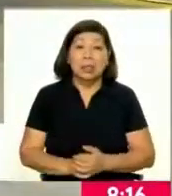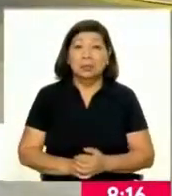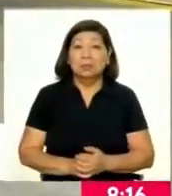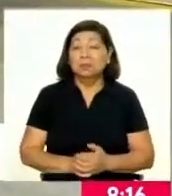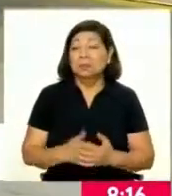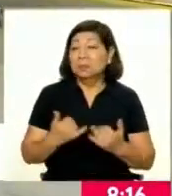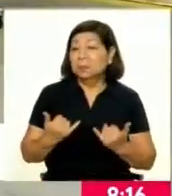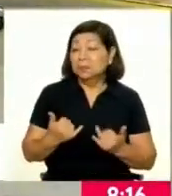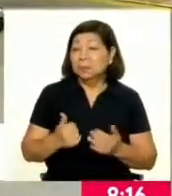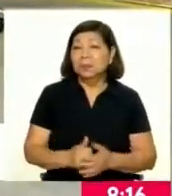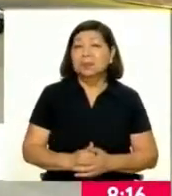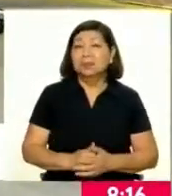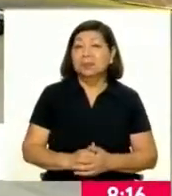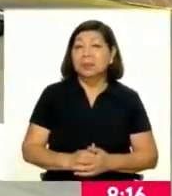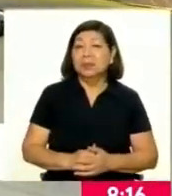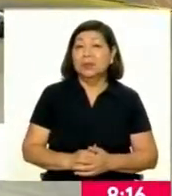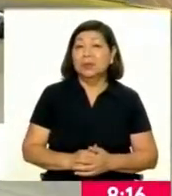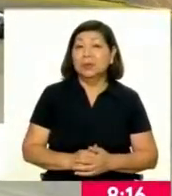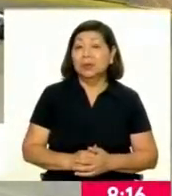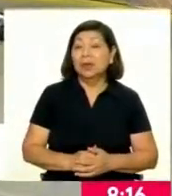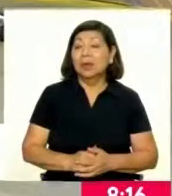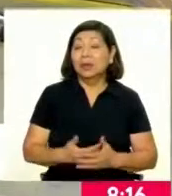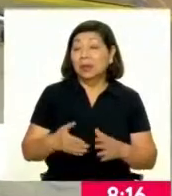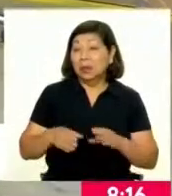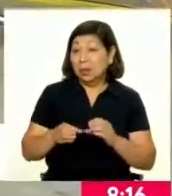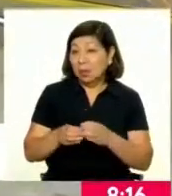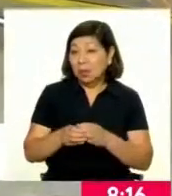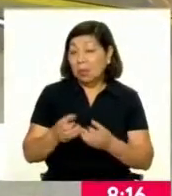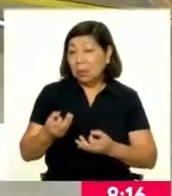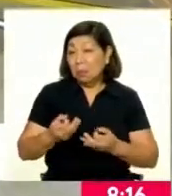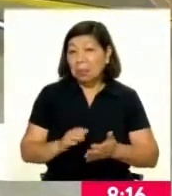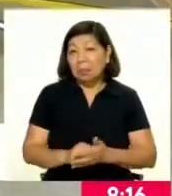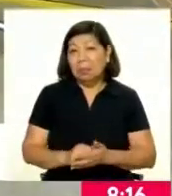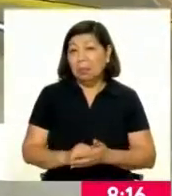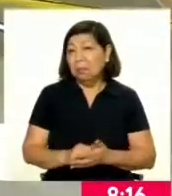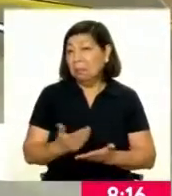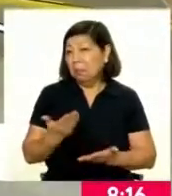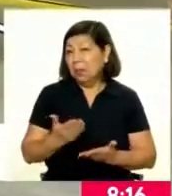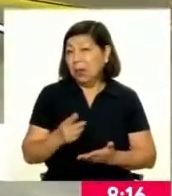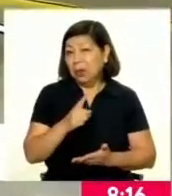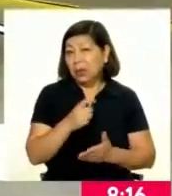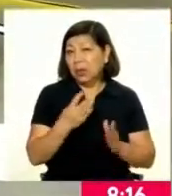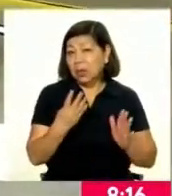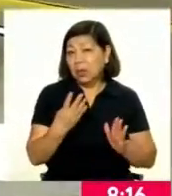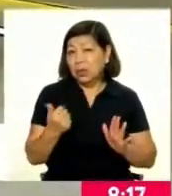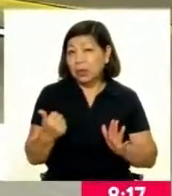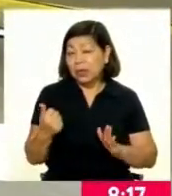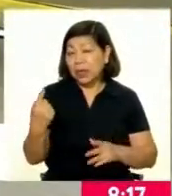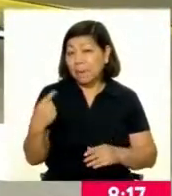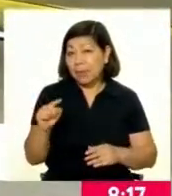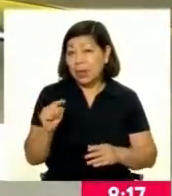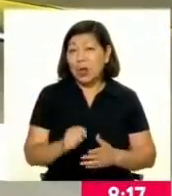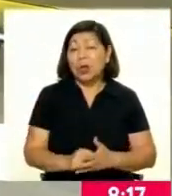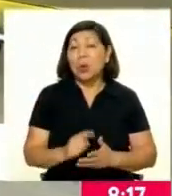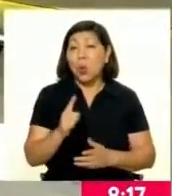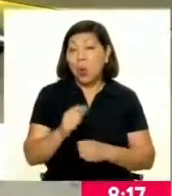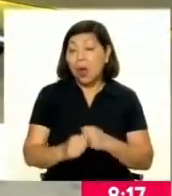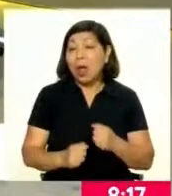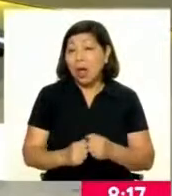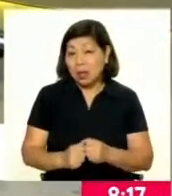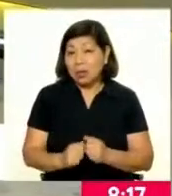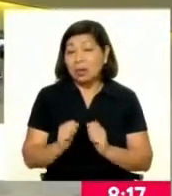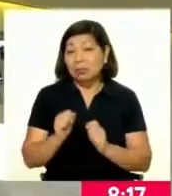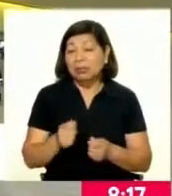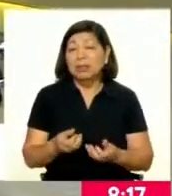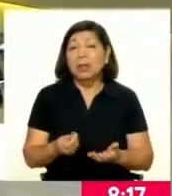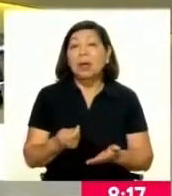Bueno, nosotros en la dirección contamos con un presupuesto de aproximadamente 196 millones anuales.